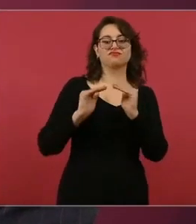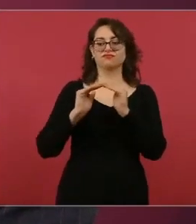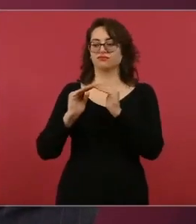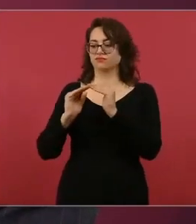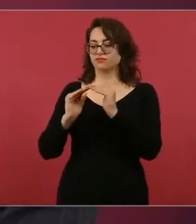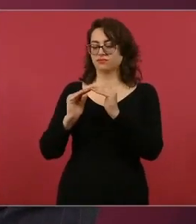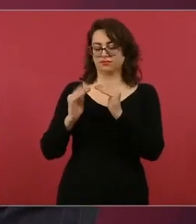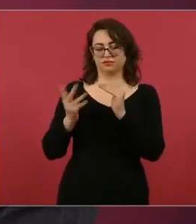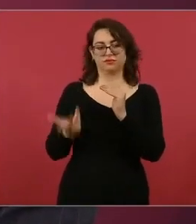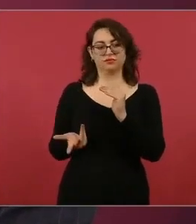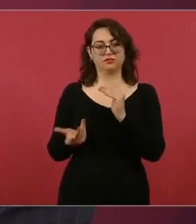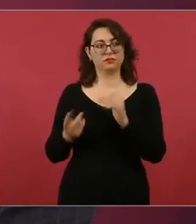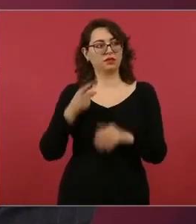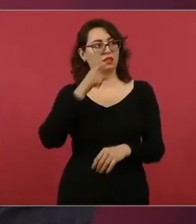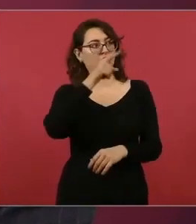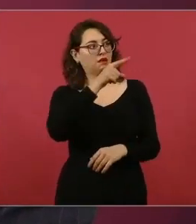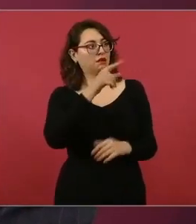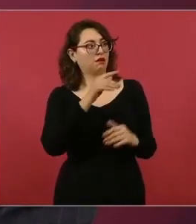abajo los de arriba,